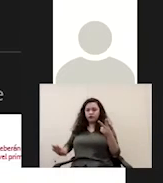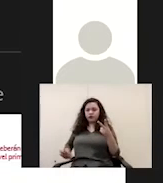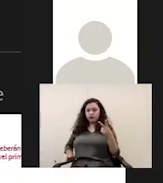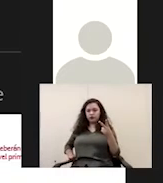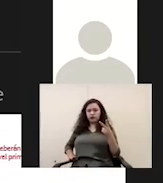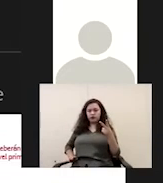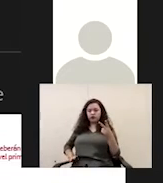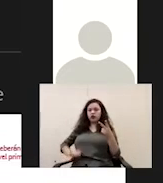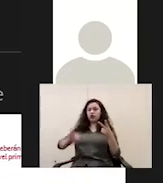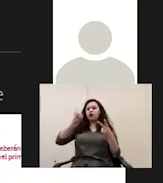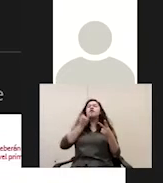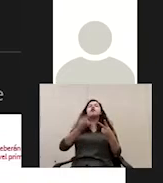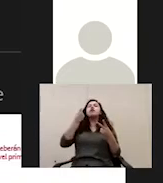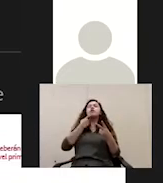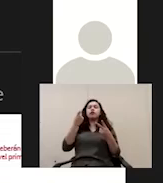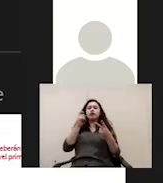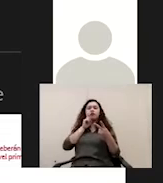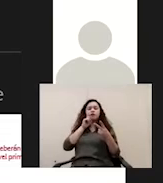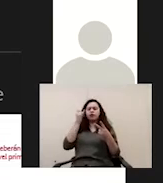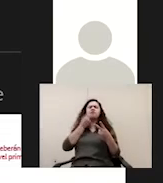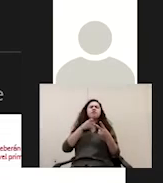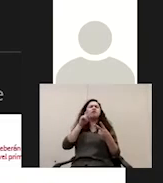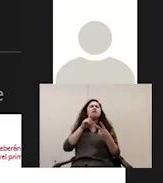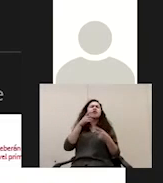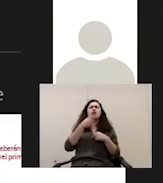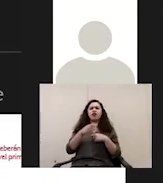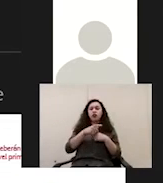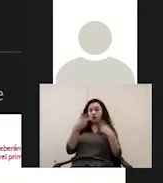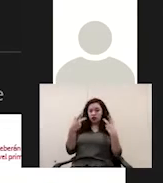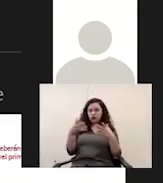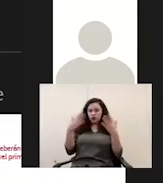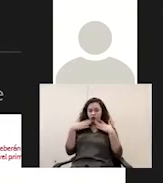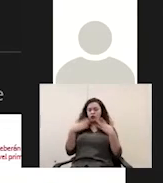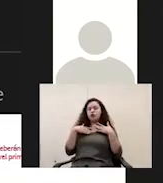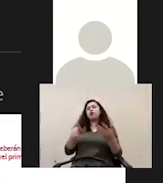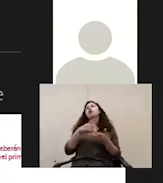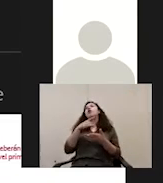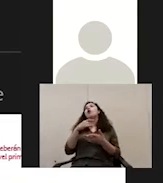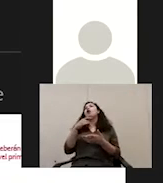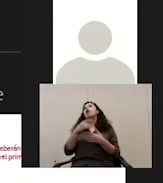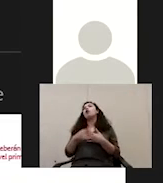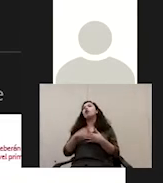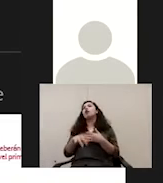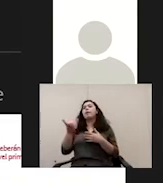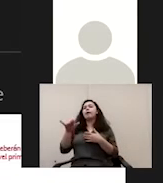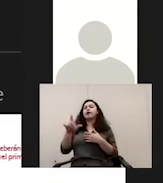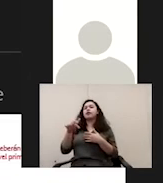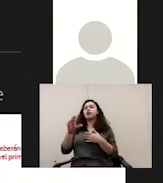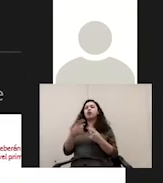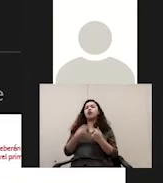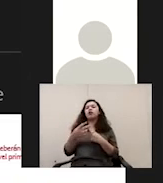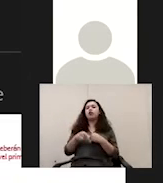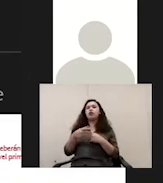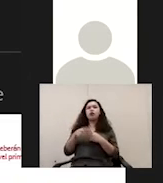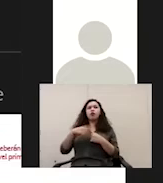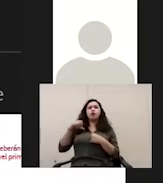jitomate. Un queso, pues si es un queso fresco, es un queso manchego, es un queso añejado, debe tener las características